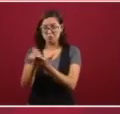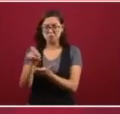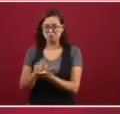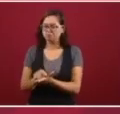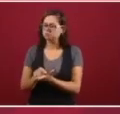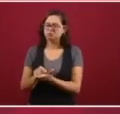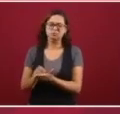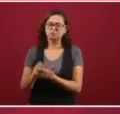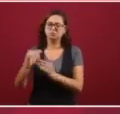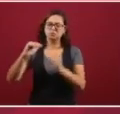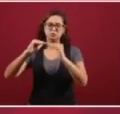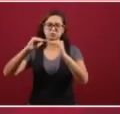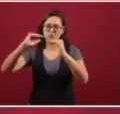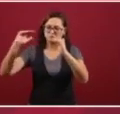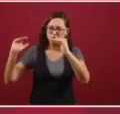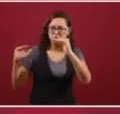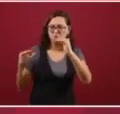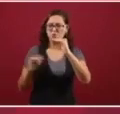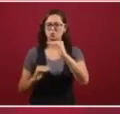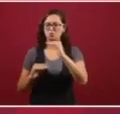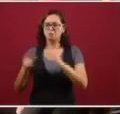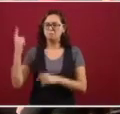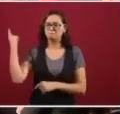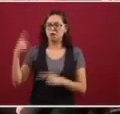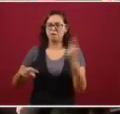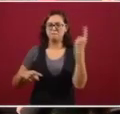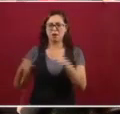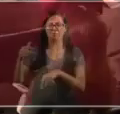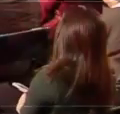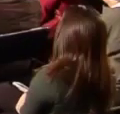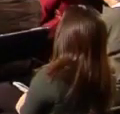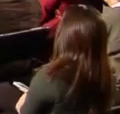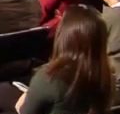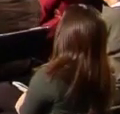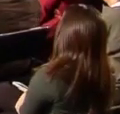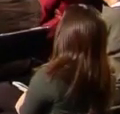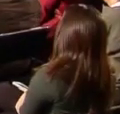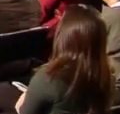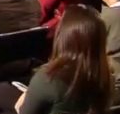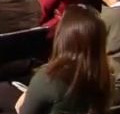apéndices, estaban subordinados.